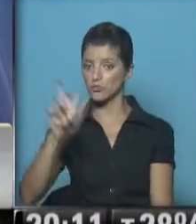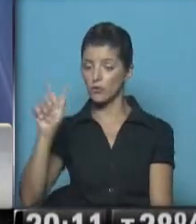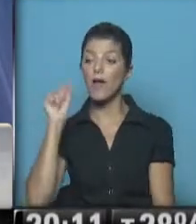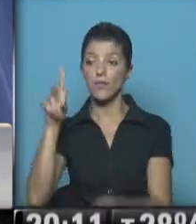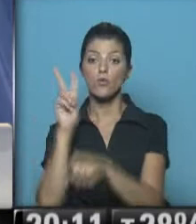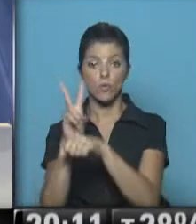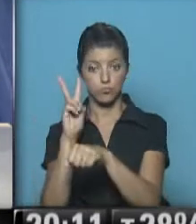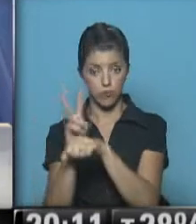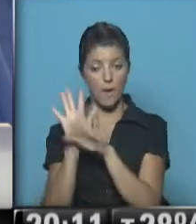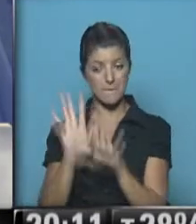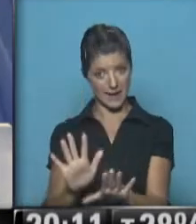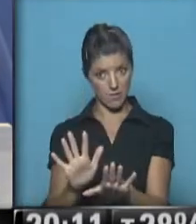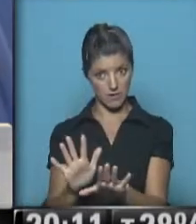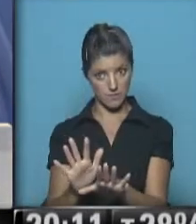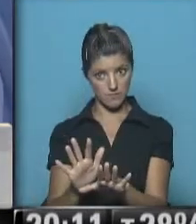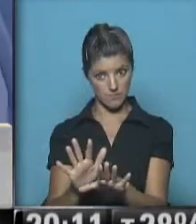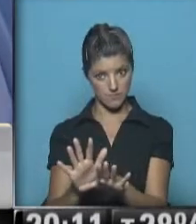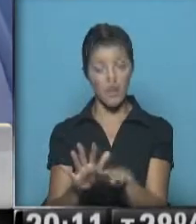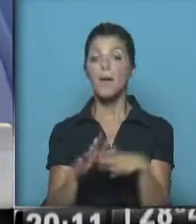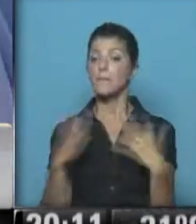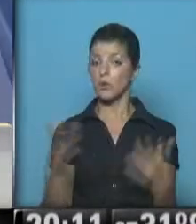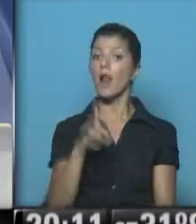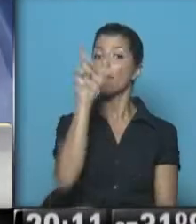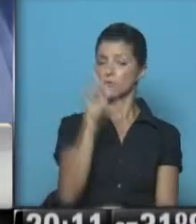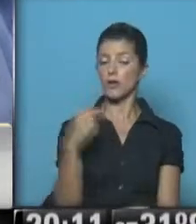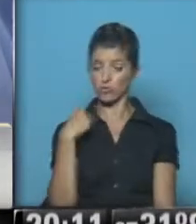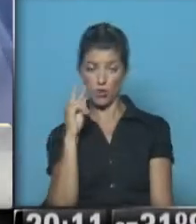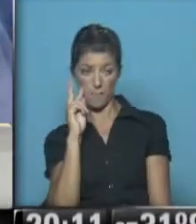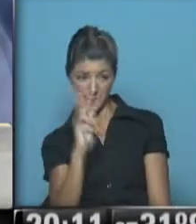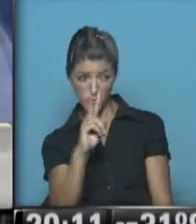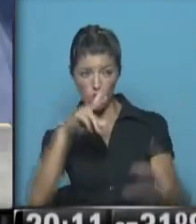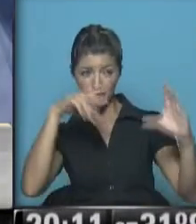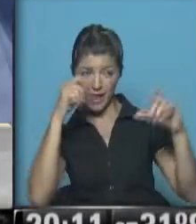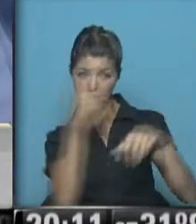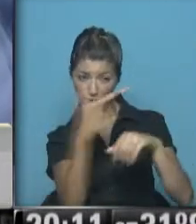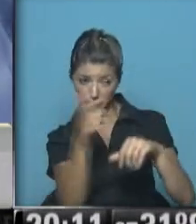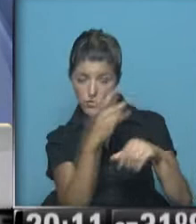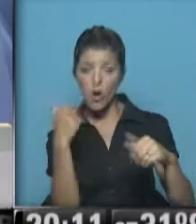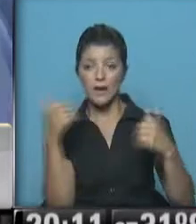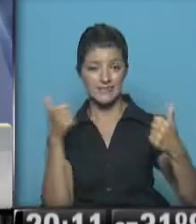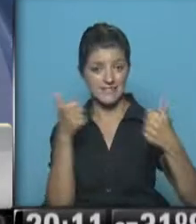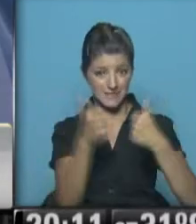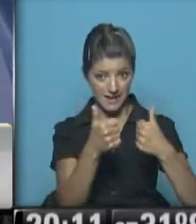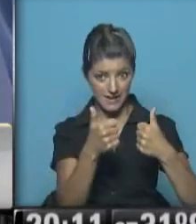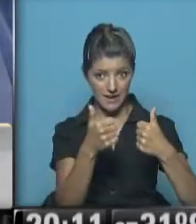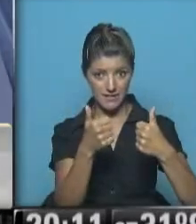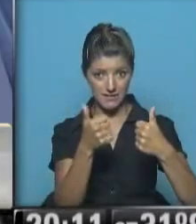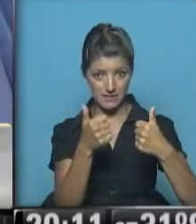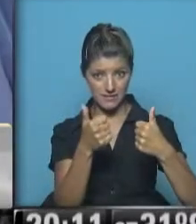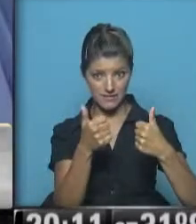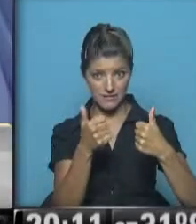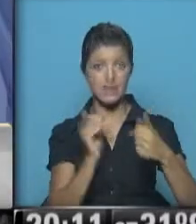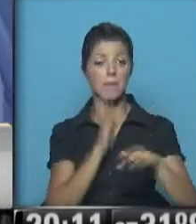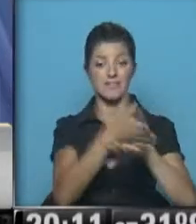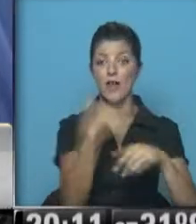custodia esperándolo a Nisman en el arribo. Pero la persona que nosotros pudimos ver que se acerca, que pasa a un sector en el que no puede pasar alguien que no